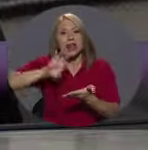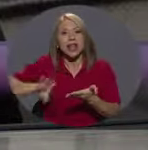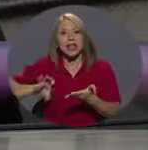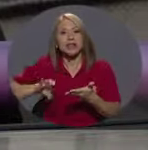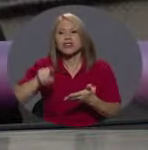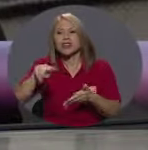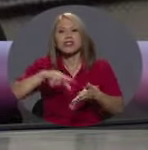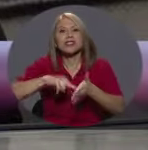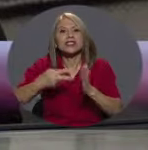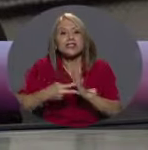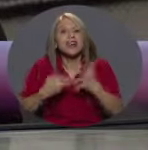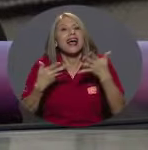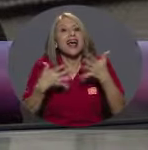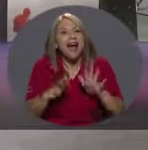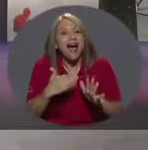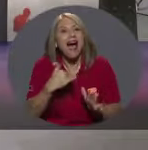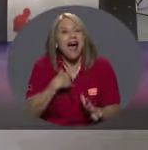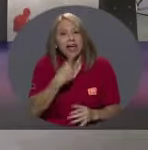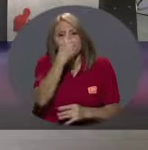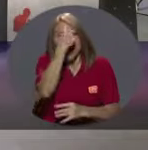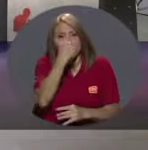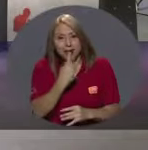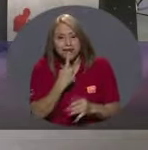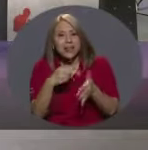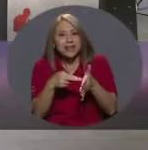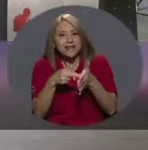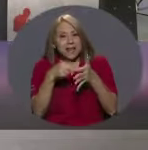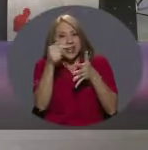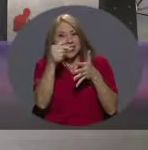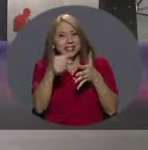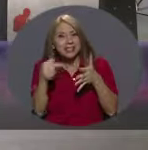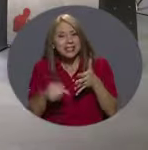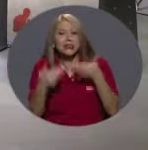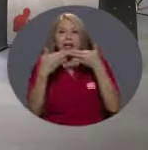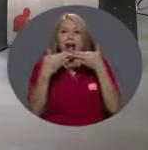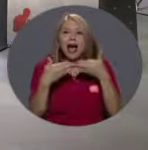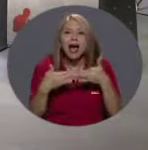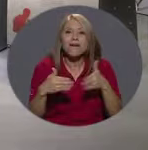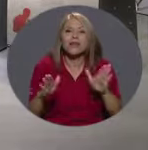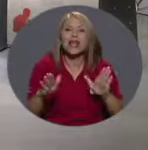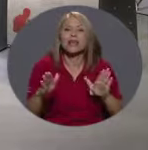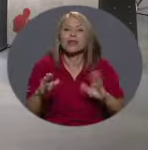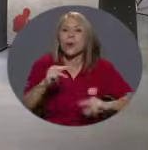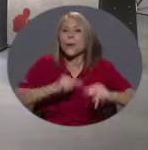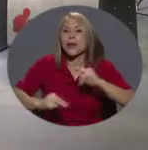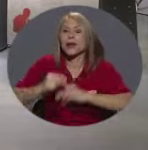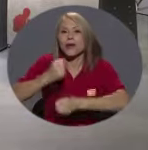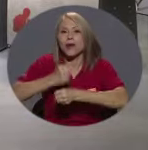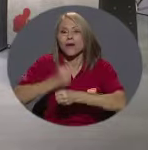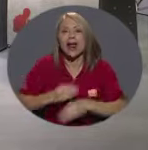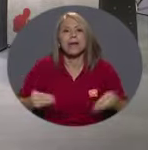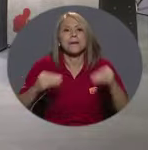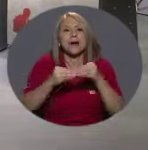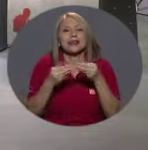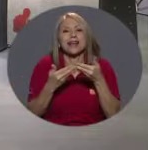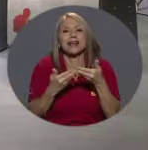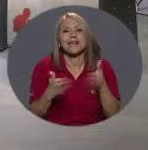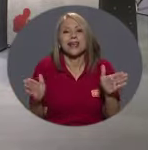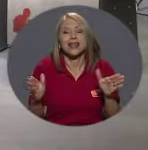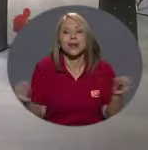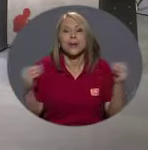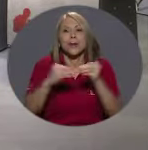¿Esto qué nos dice? Que hay un perfil, ¿verdad?, que se está abriendo cada vez a un mercado laboral más abierto, más inclusivo. O